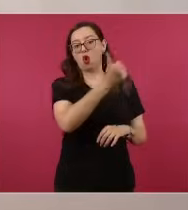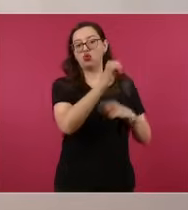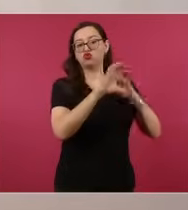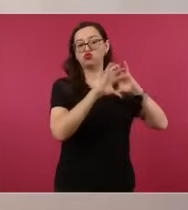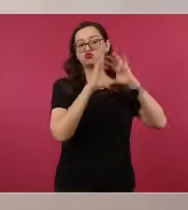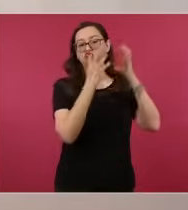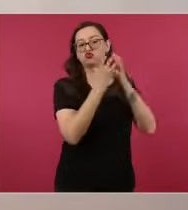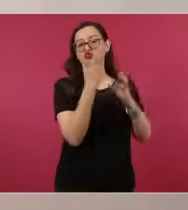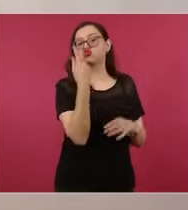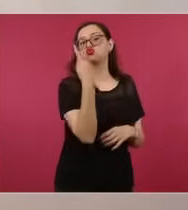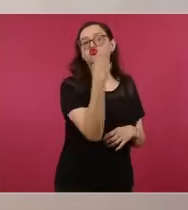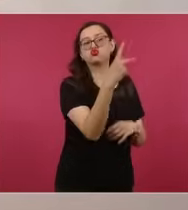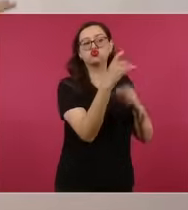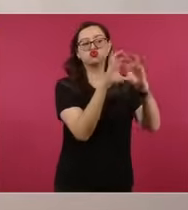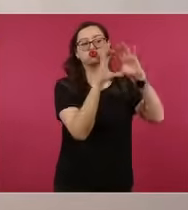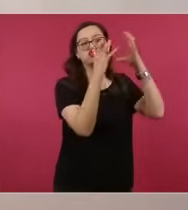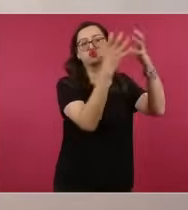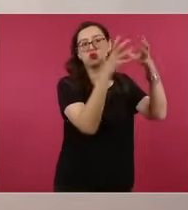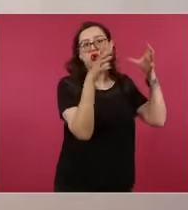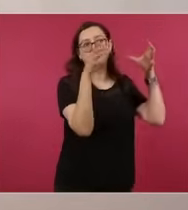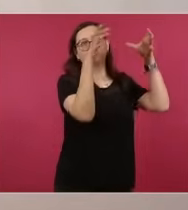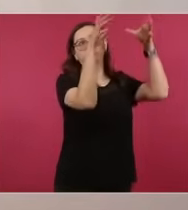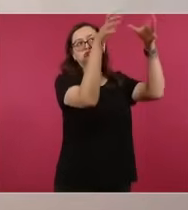y están en la idea de que el pueblo no existe